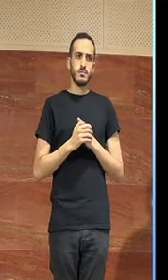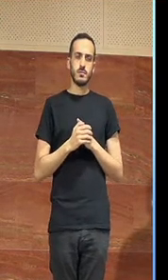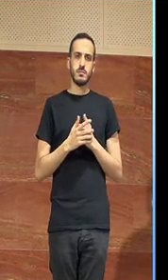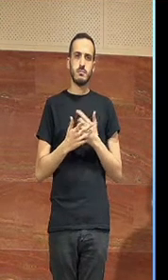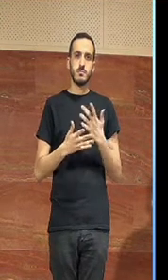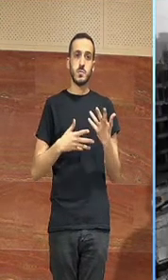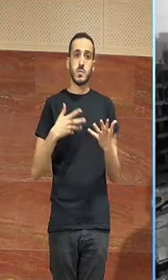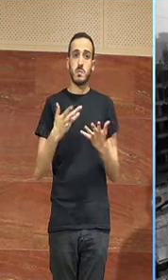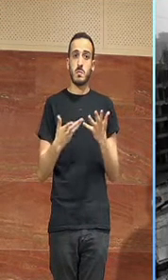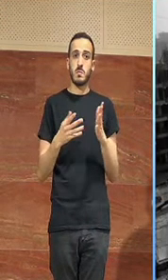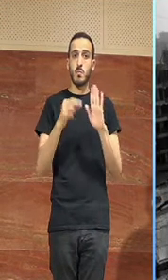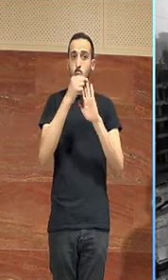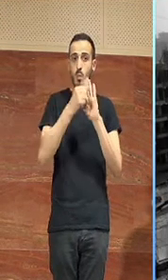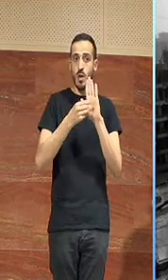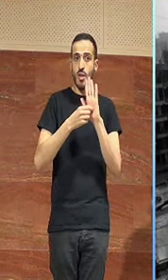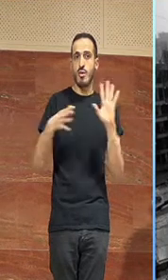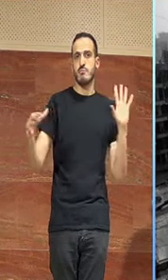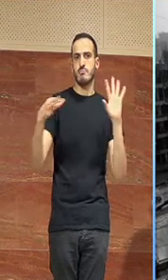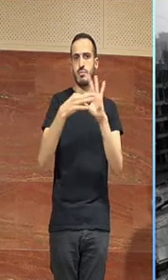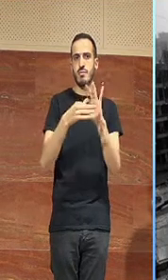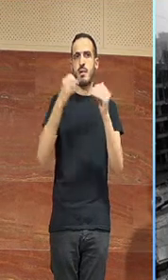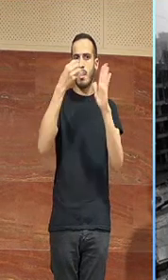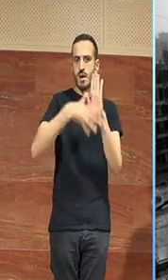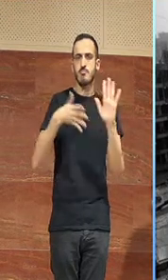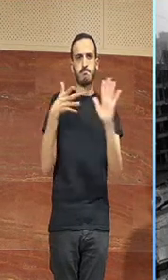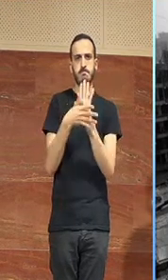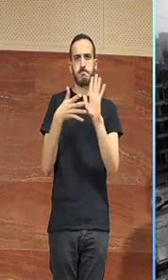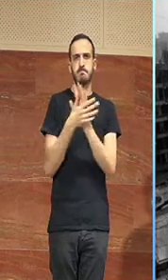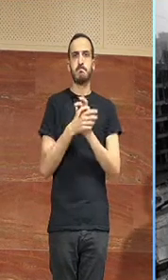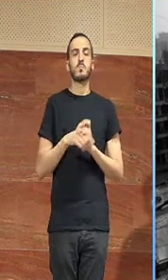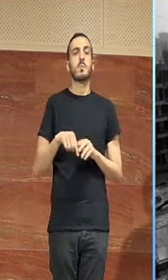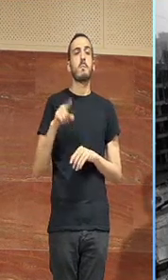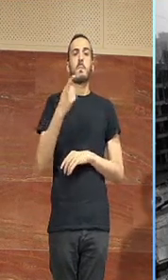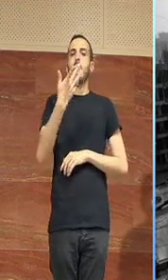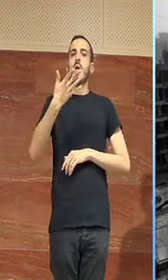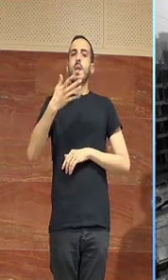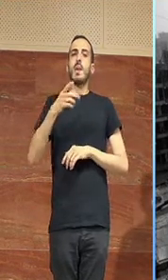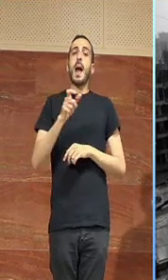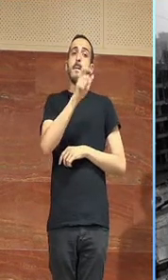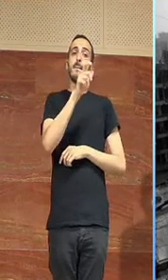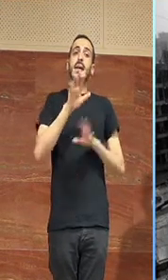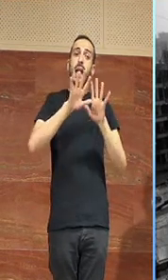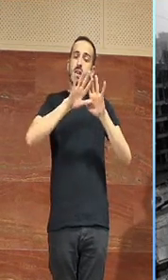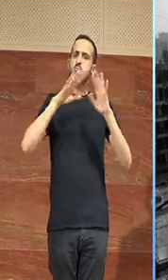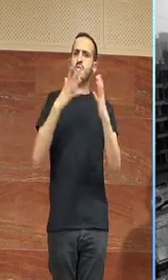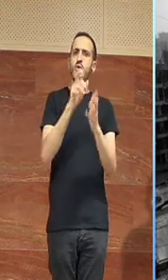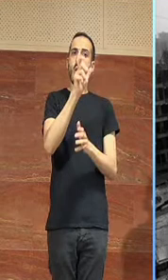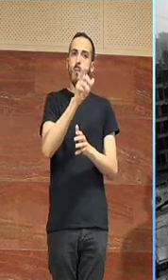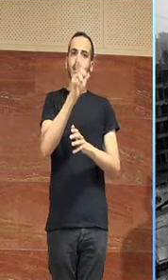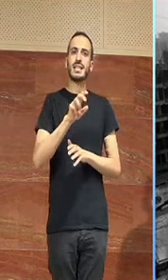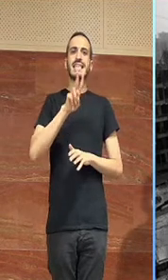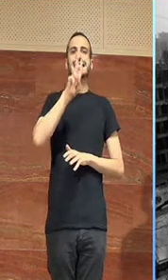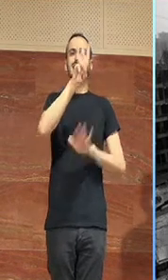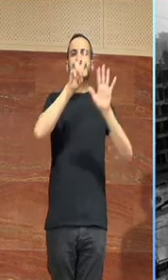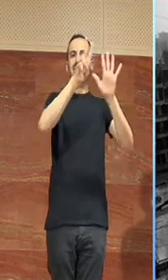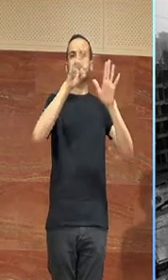ver. Algo importante, la población del mundo ahora son aproximadamente 7.000 millones de habitantes. O sea, 7.000